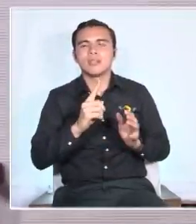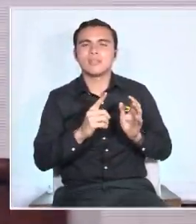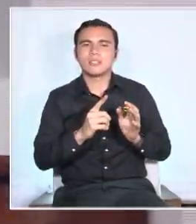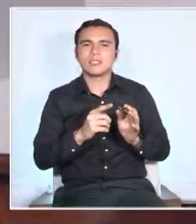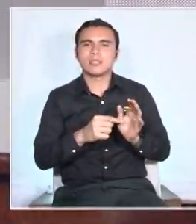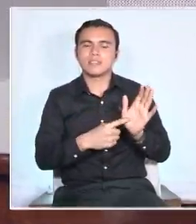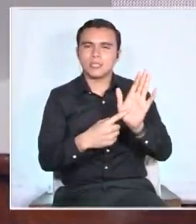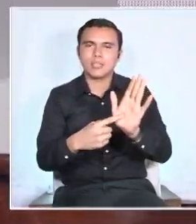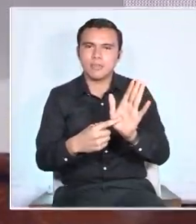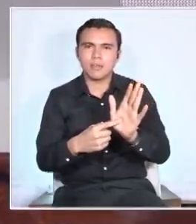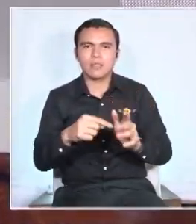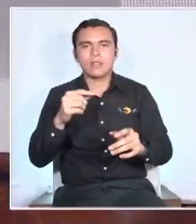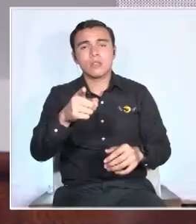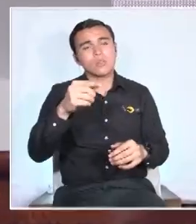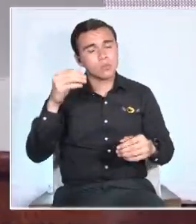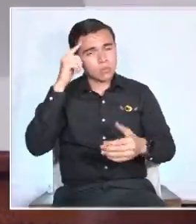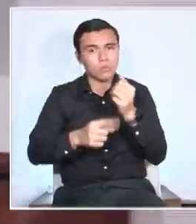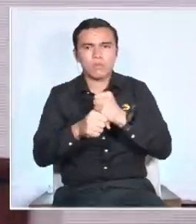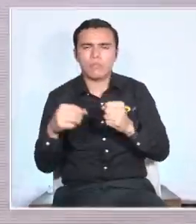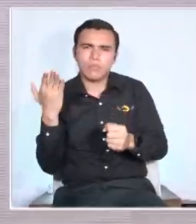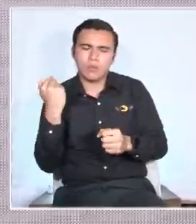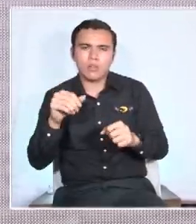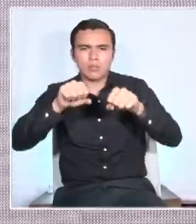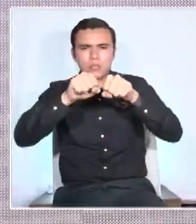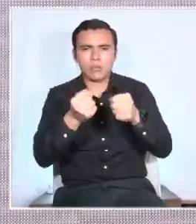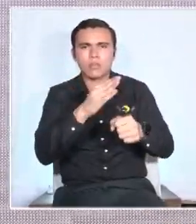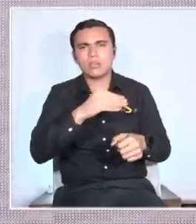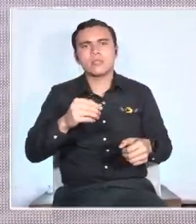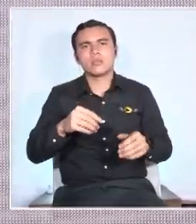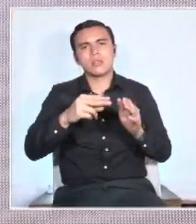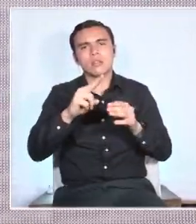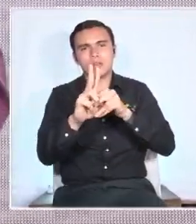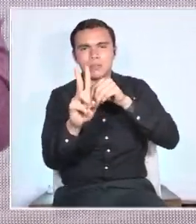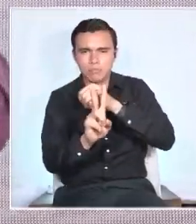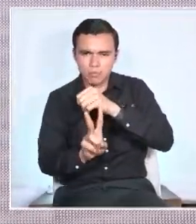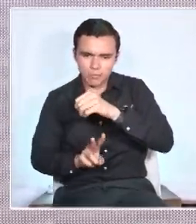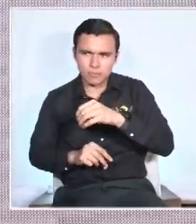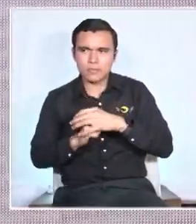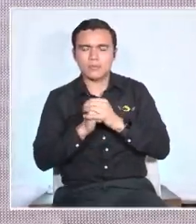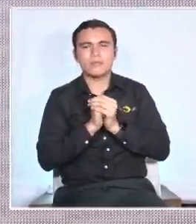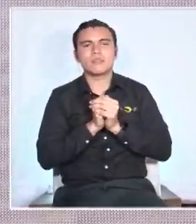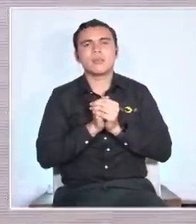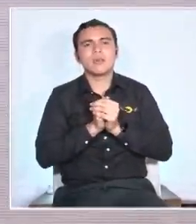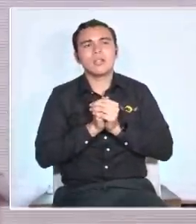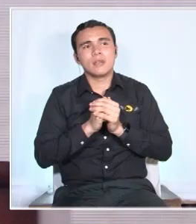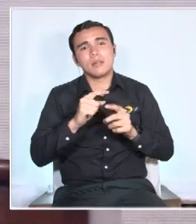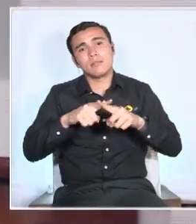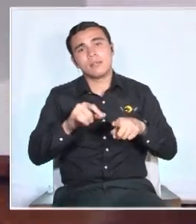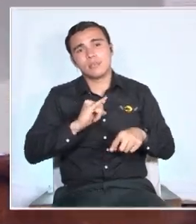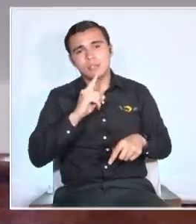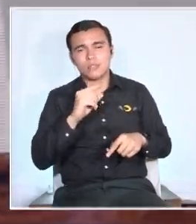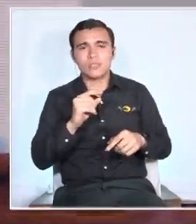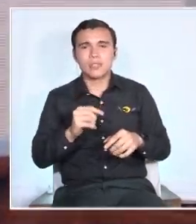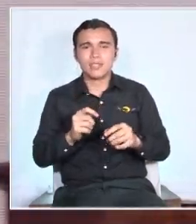tú confiabas, ahora se rompió y se está hundiendo. Yo no sé usted, pero yo soy